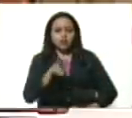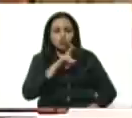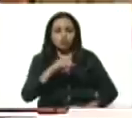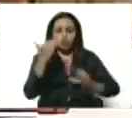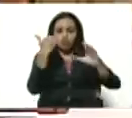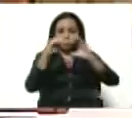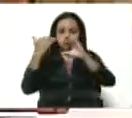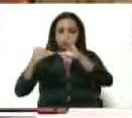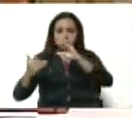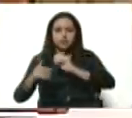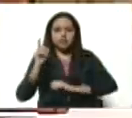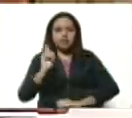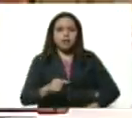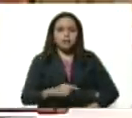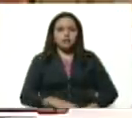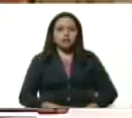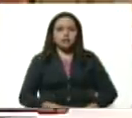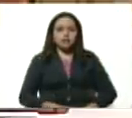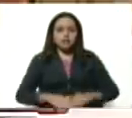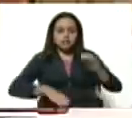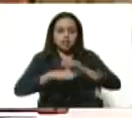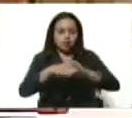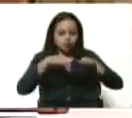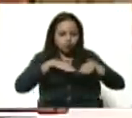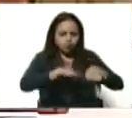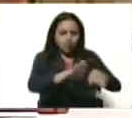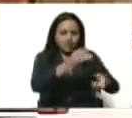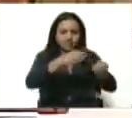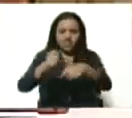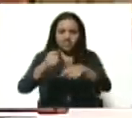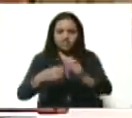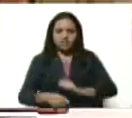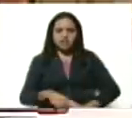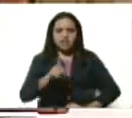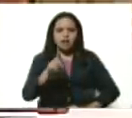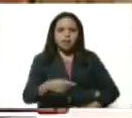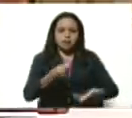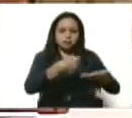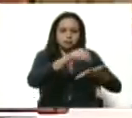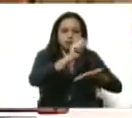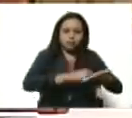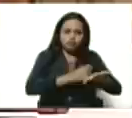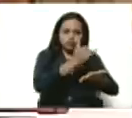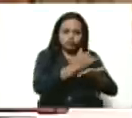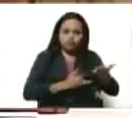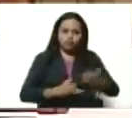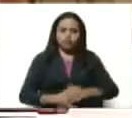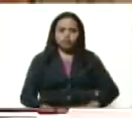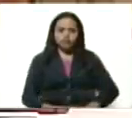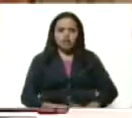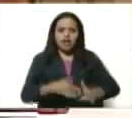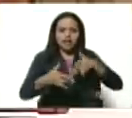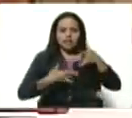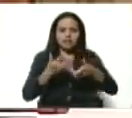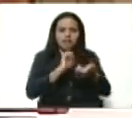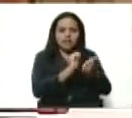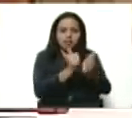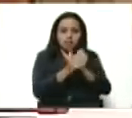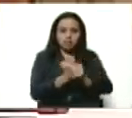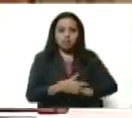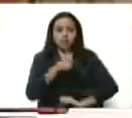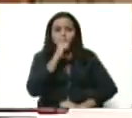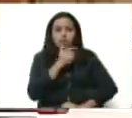comercialización del sector textil y calzado registros de notarías eventos deportivos sin